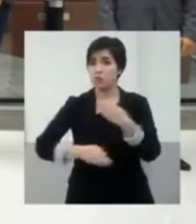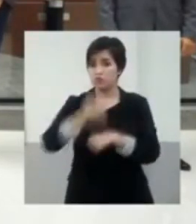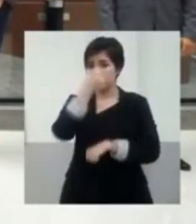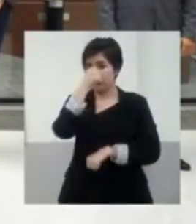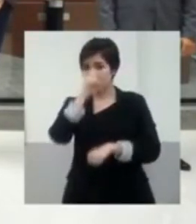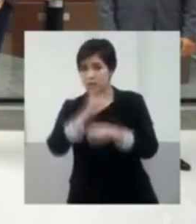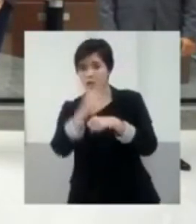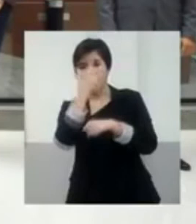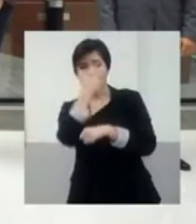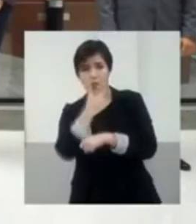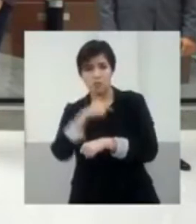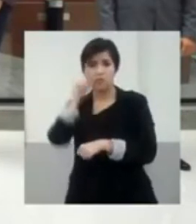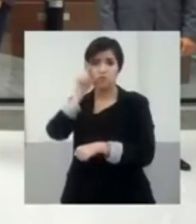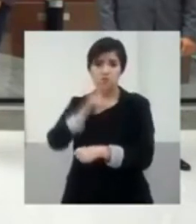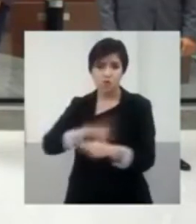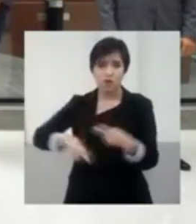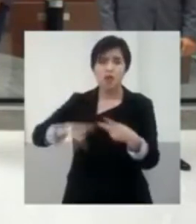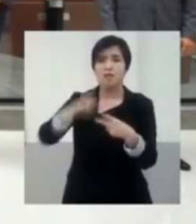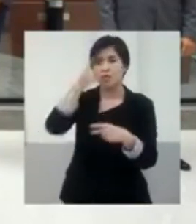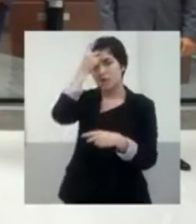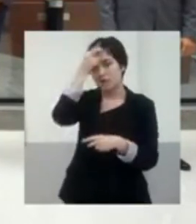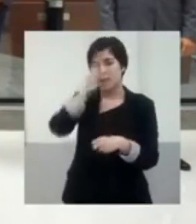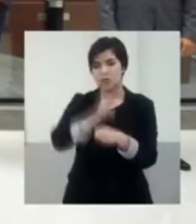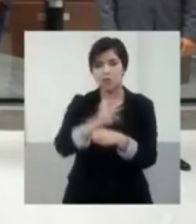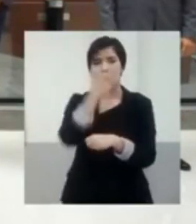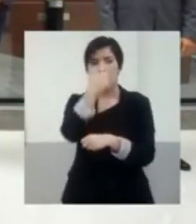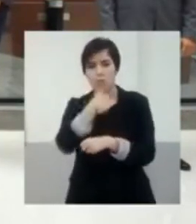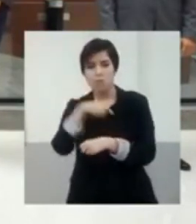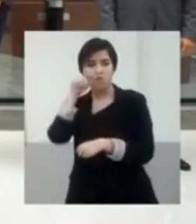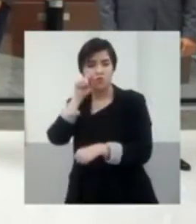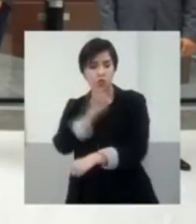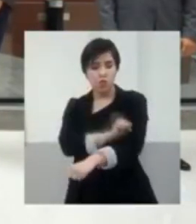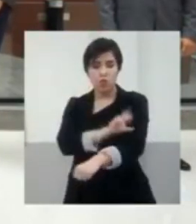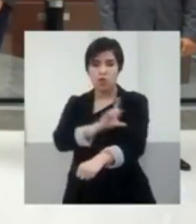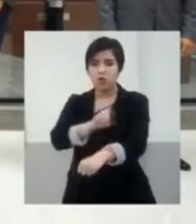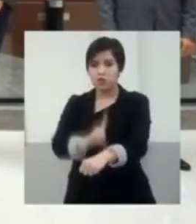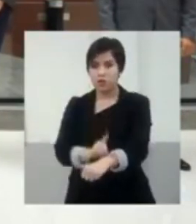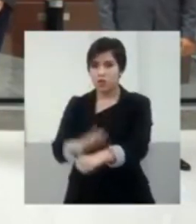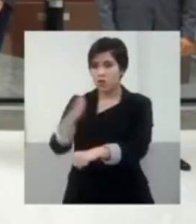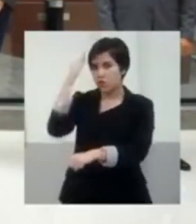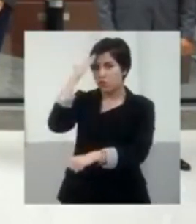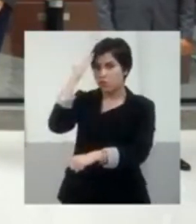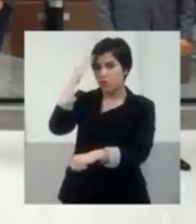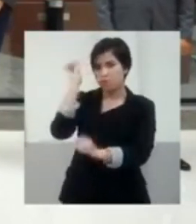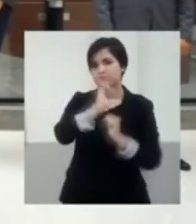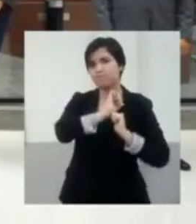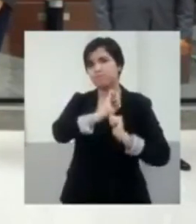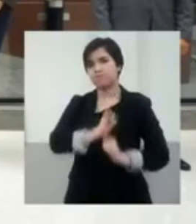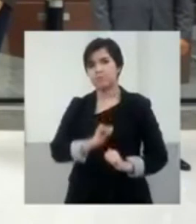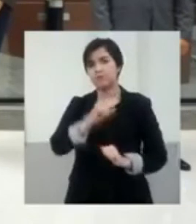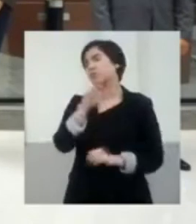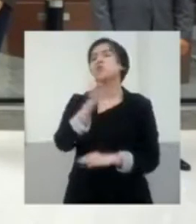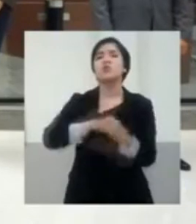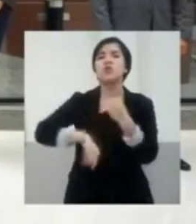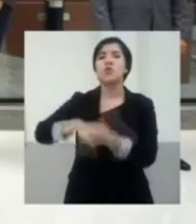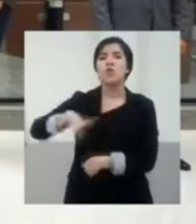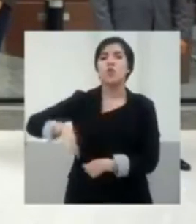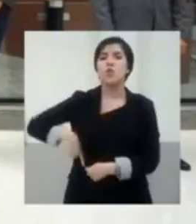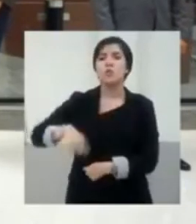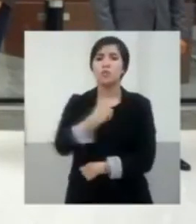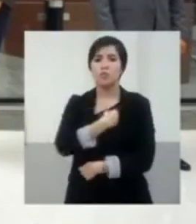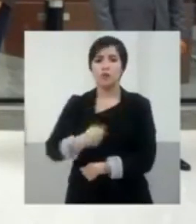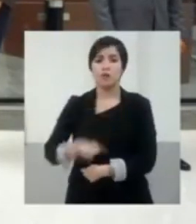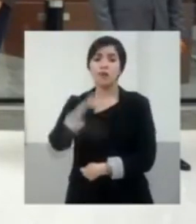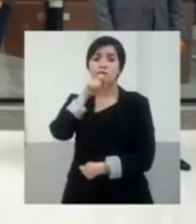con responsabilidad, honradez y total apego a la legalidad y a la transparencia, tal como se ha venido